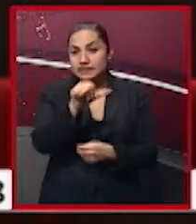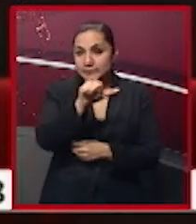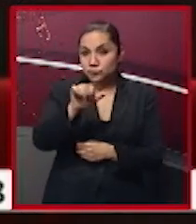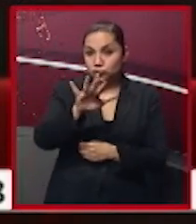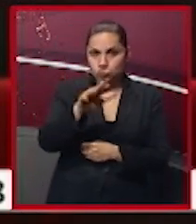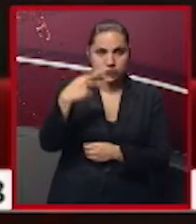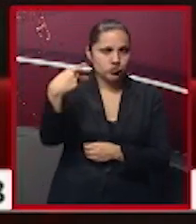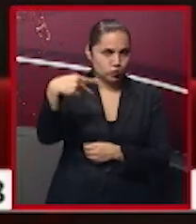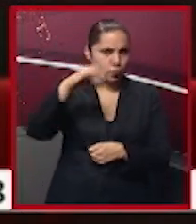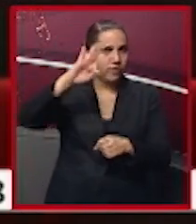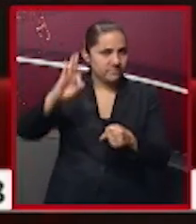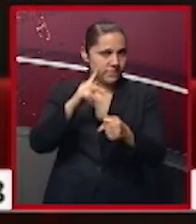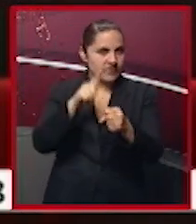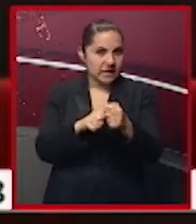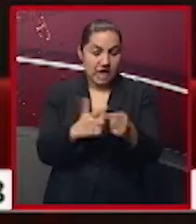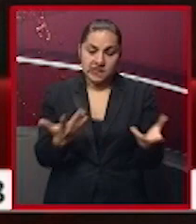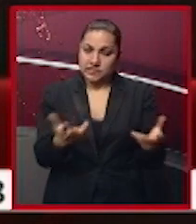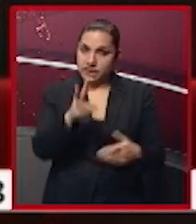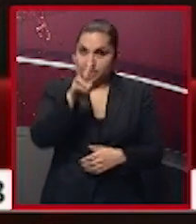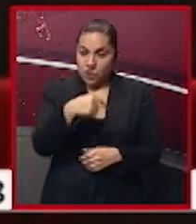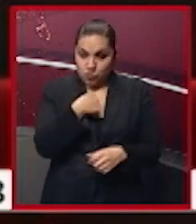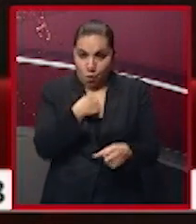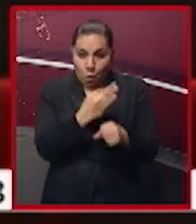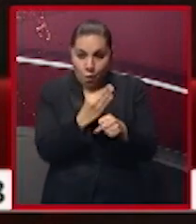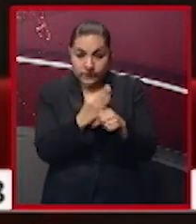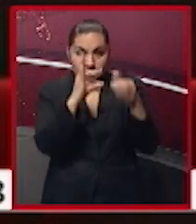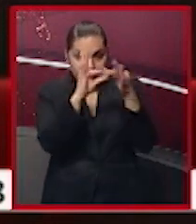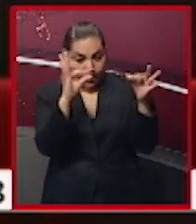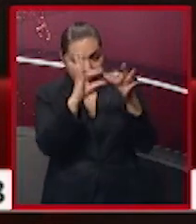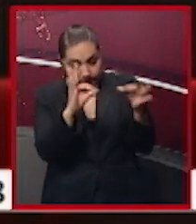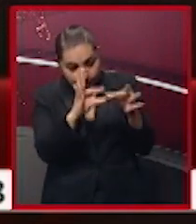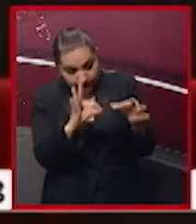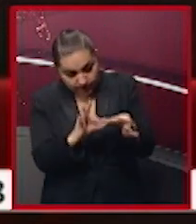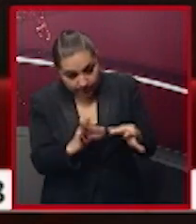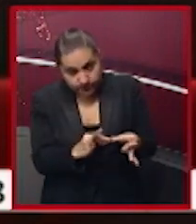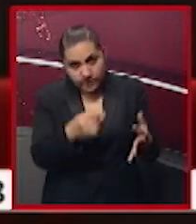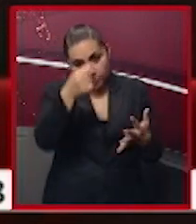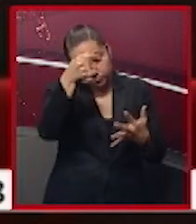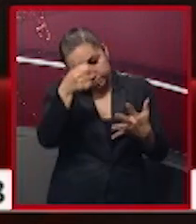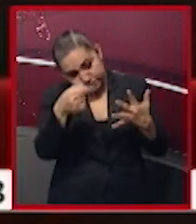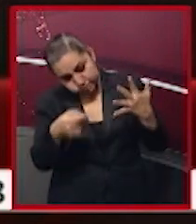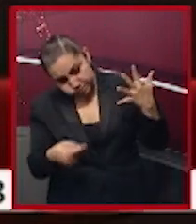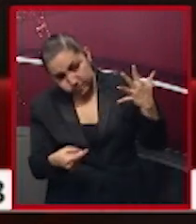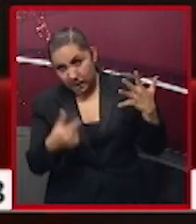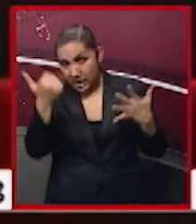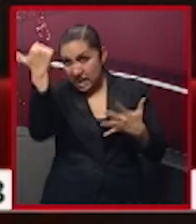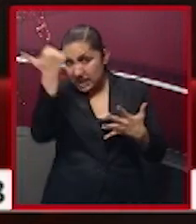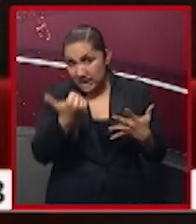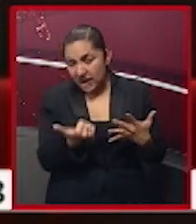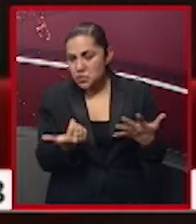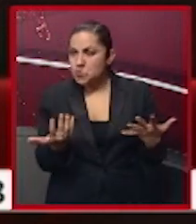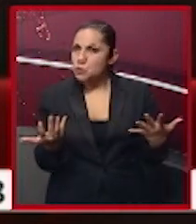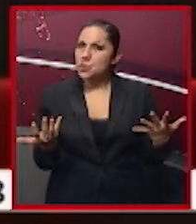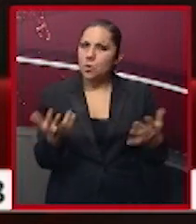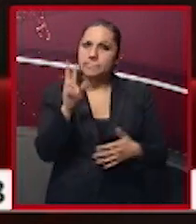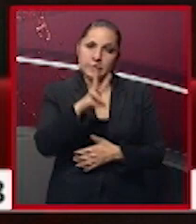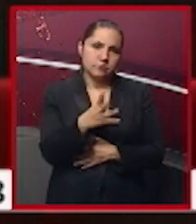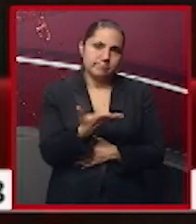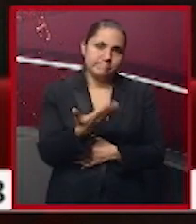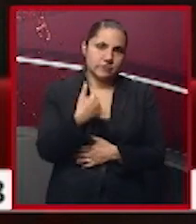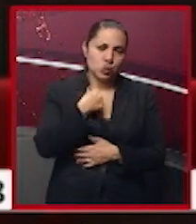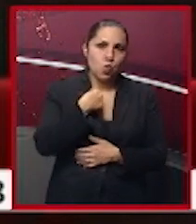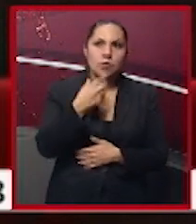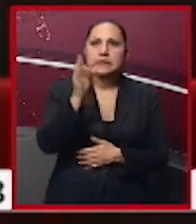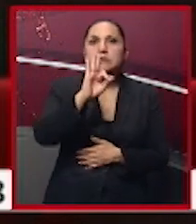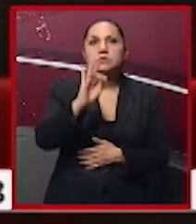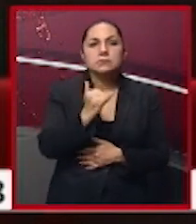Sería un reto ponerme a detallar, y la verdad que caería yo en una irresponsabilidad exponer más allá